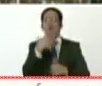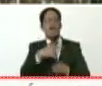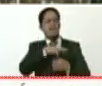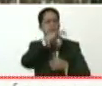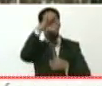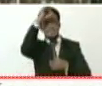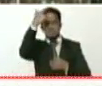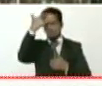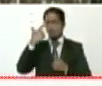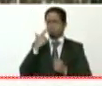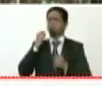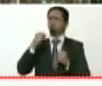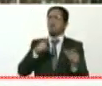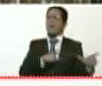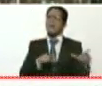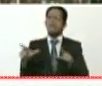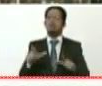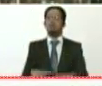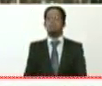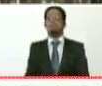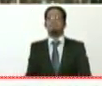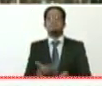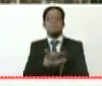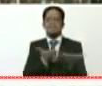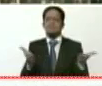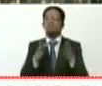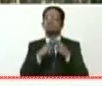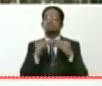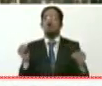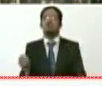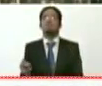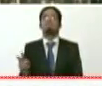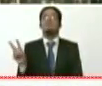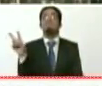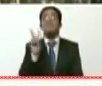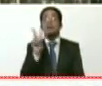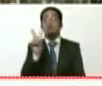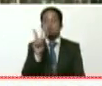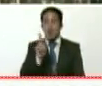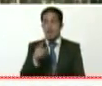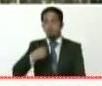combativo. De todos y de todas. Venezuela,